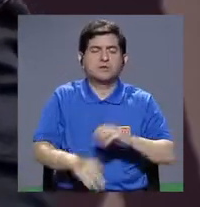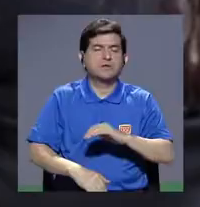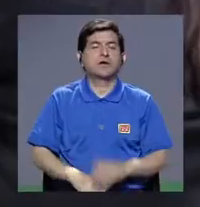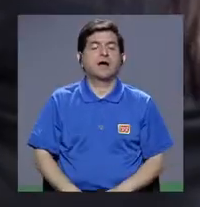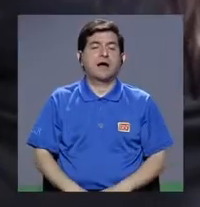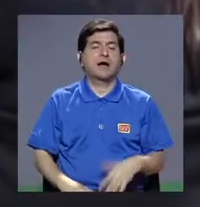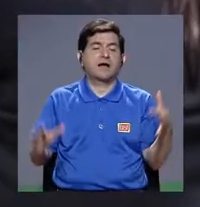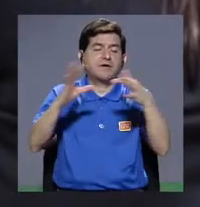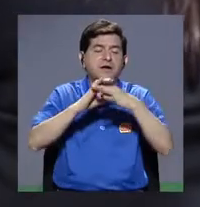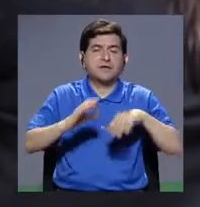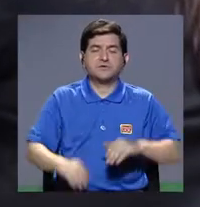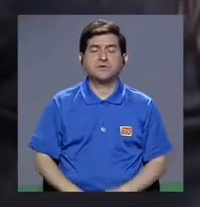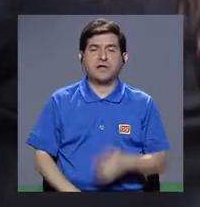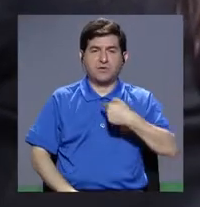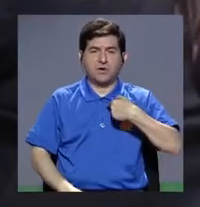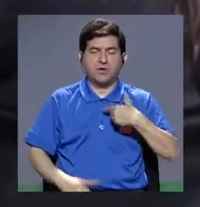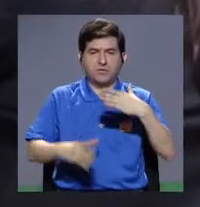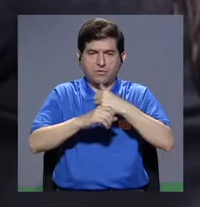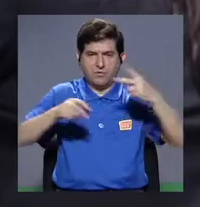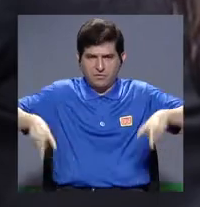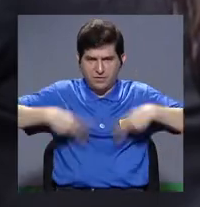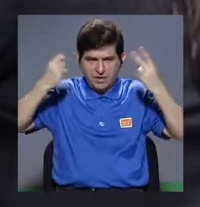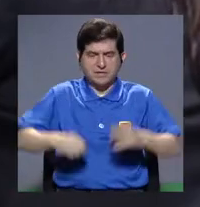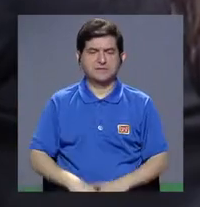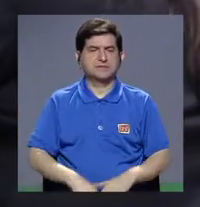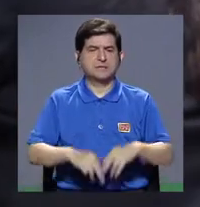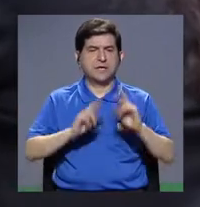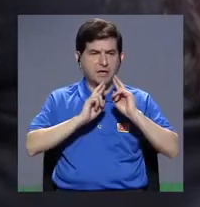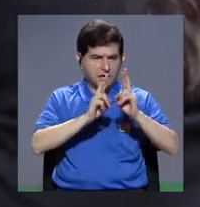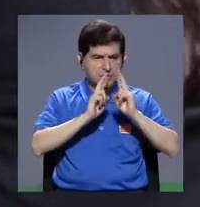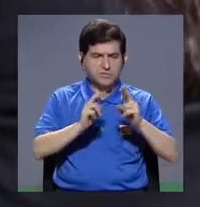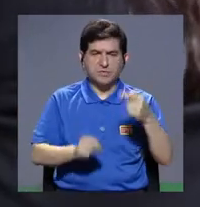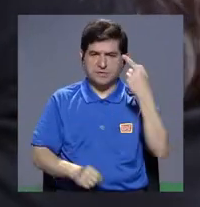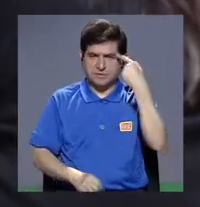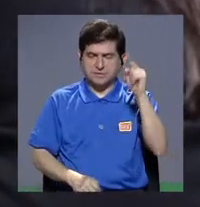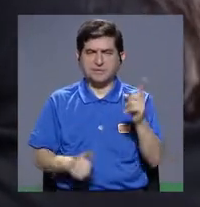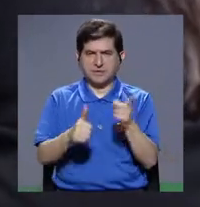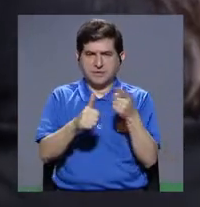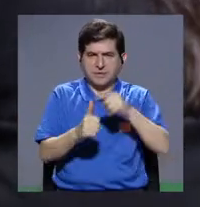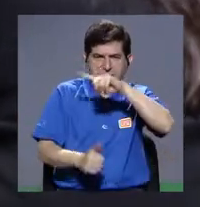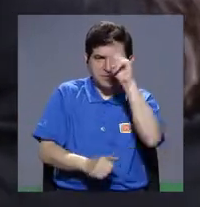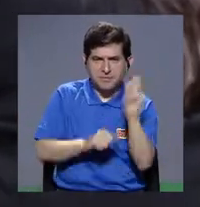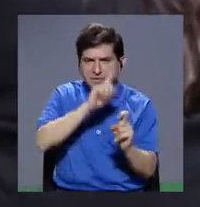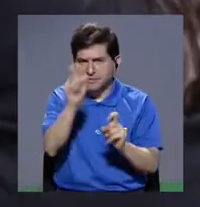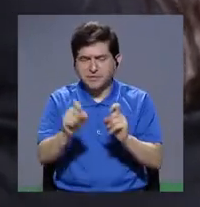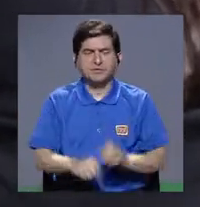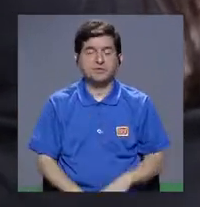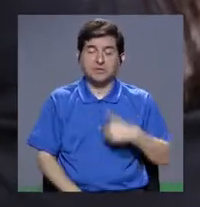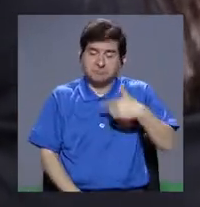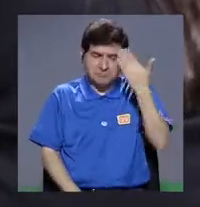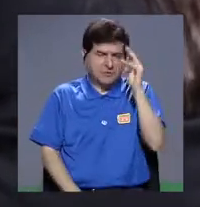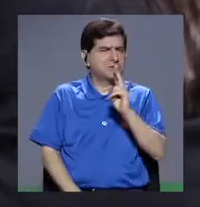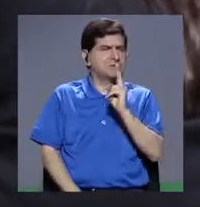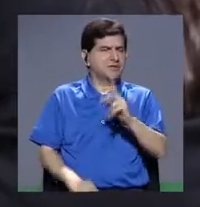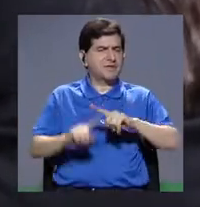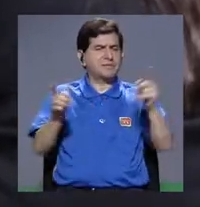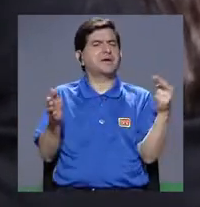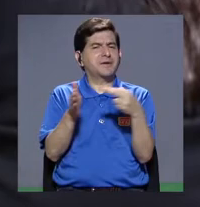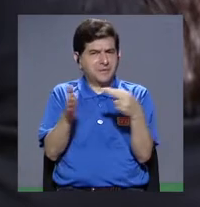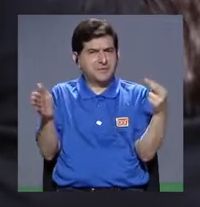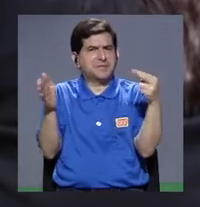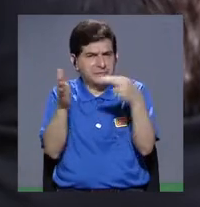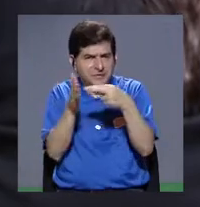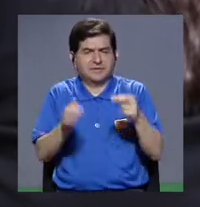habrá generar respuestas para preguntas iniciales verdad no sé qué tan cierto sea pero es como el reiterativa